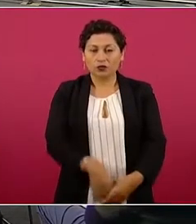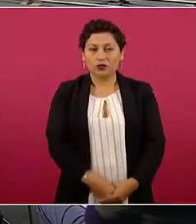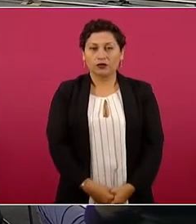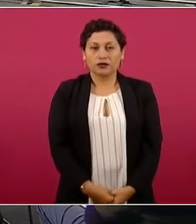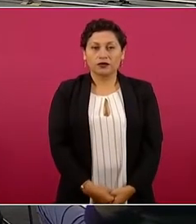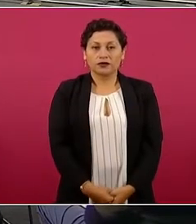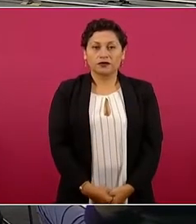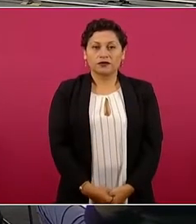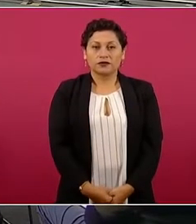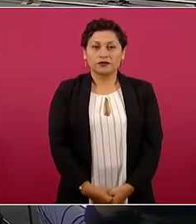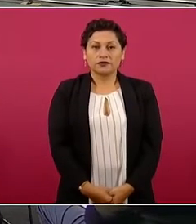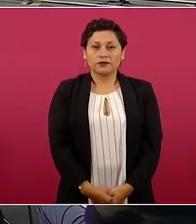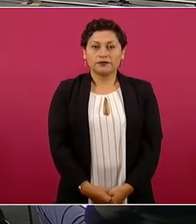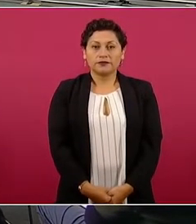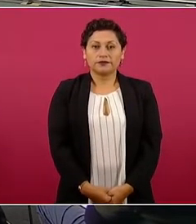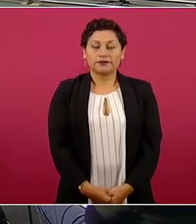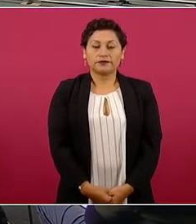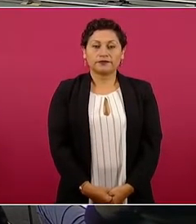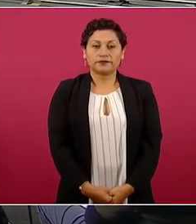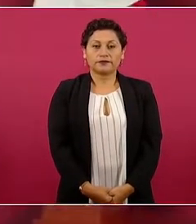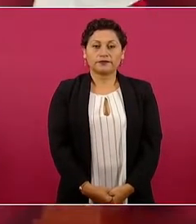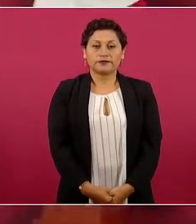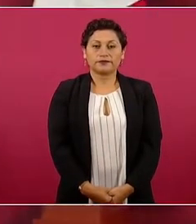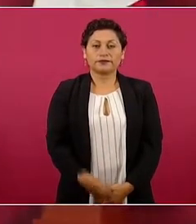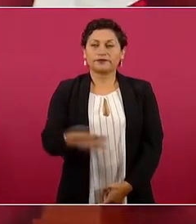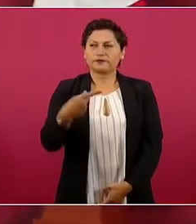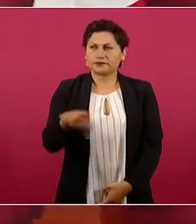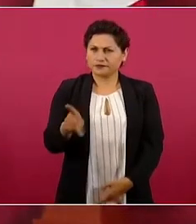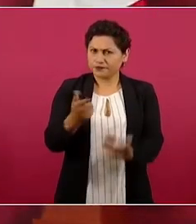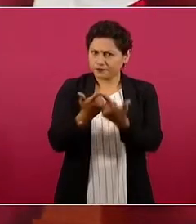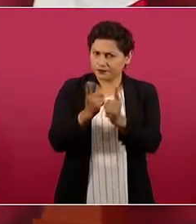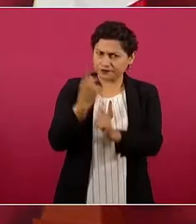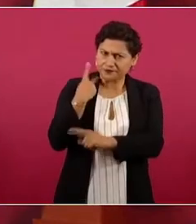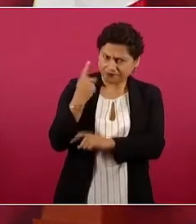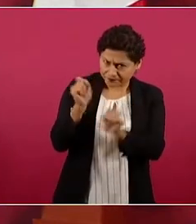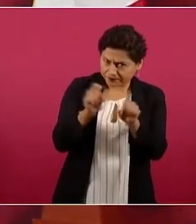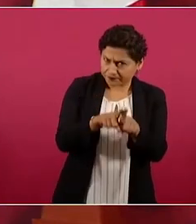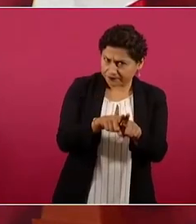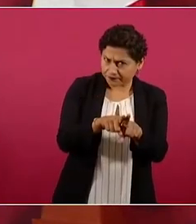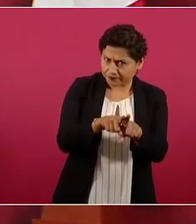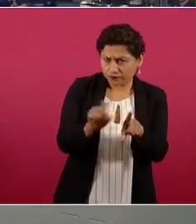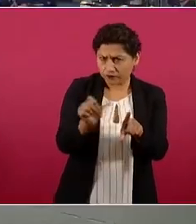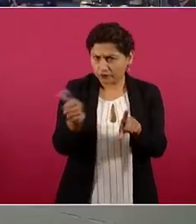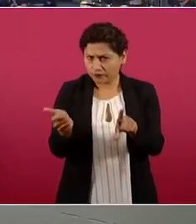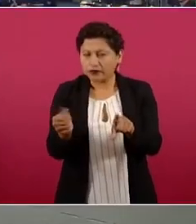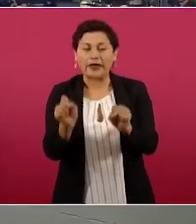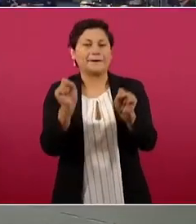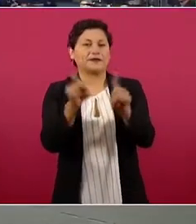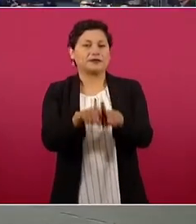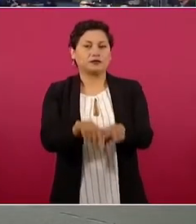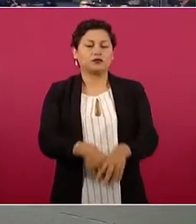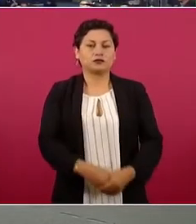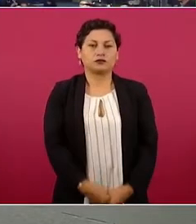Pero es ¿del mismo partido o es otro? Del mismo.